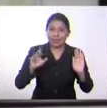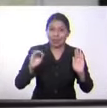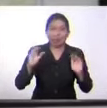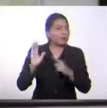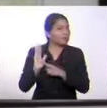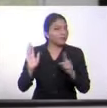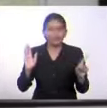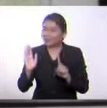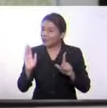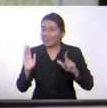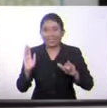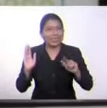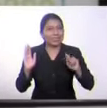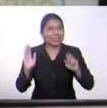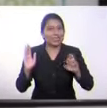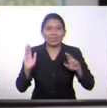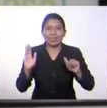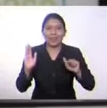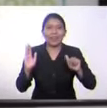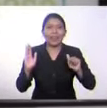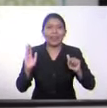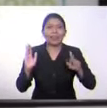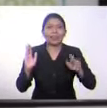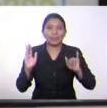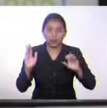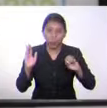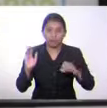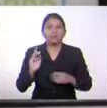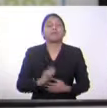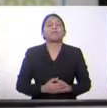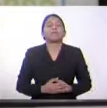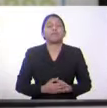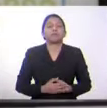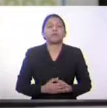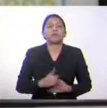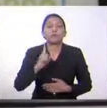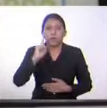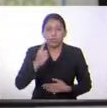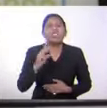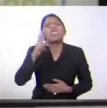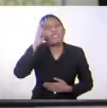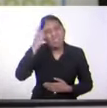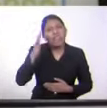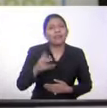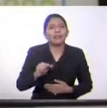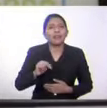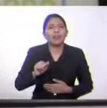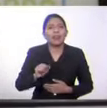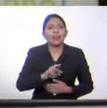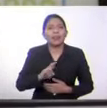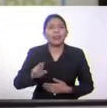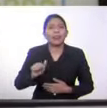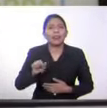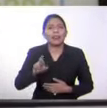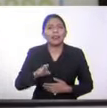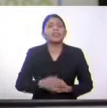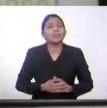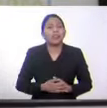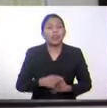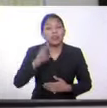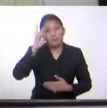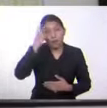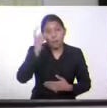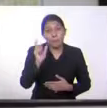literario y nuestro tema de estudio es la narración, preguntémonos ¿qué es narrar? Narrar viene de la